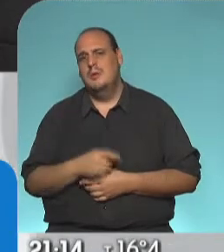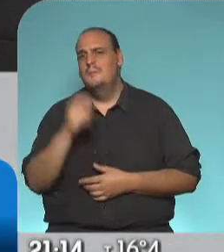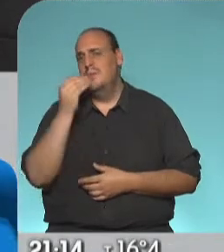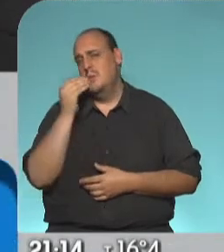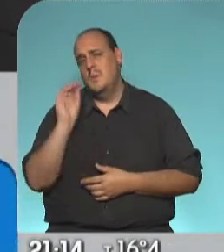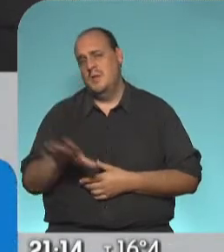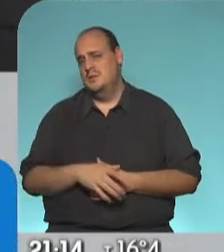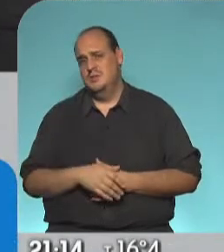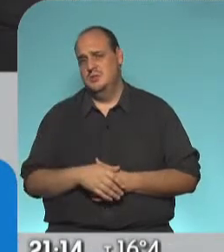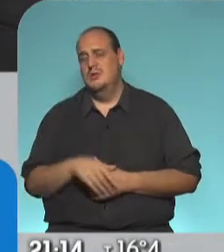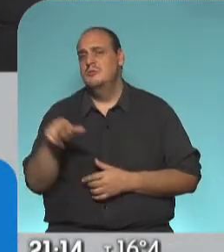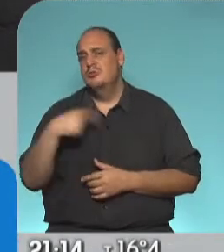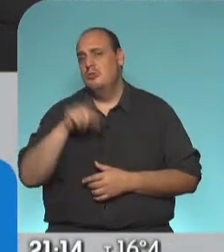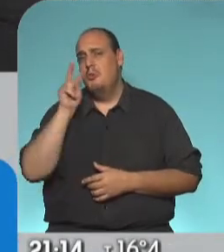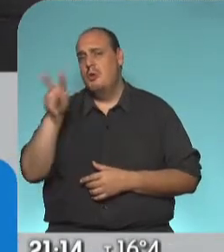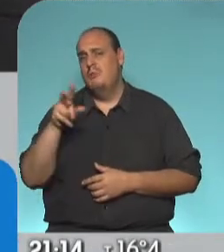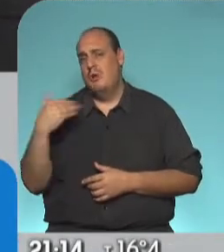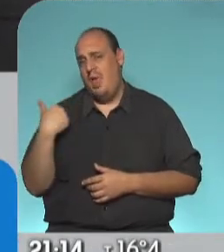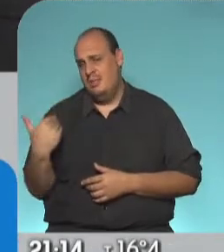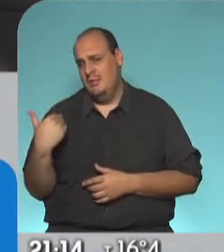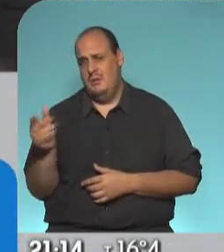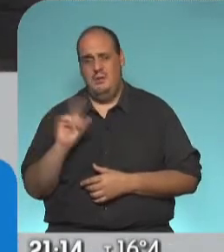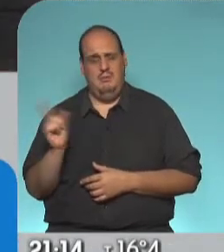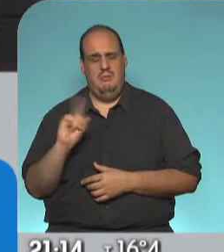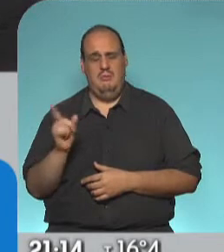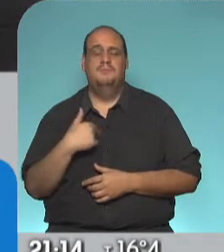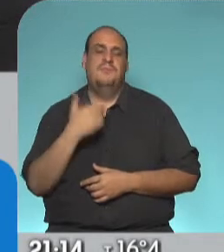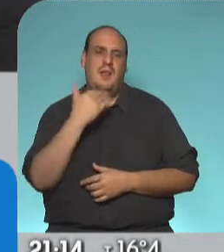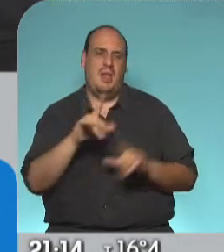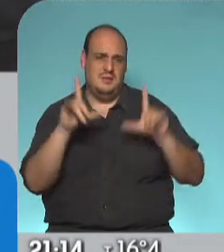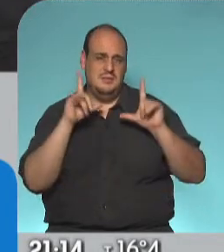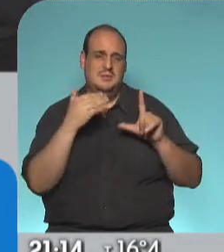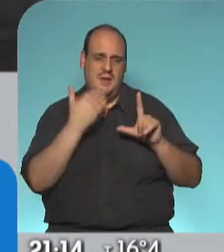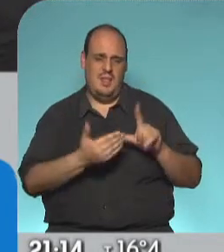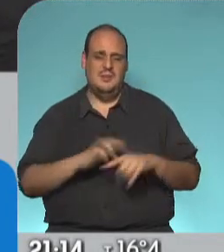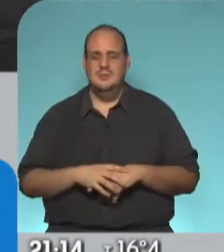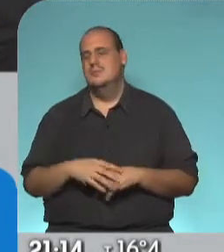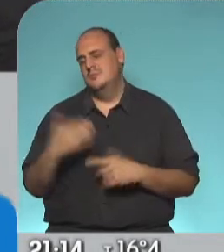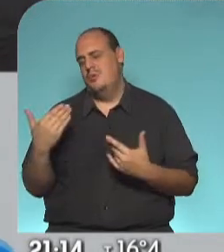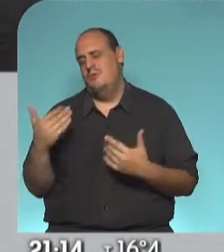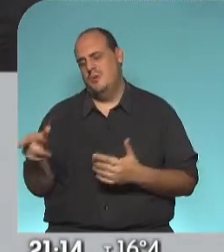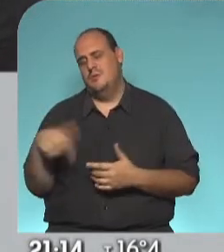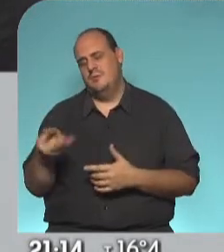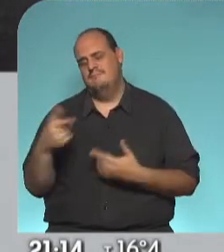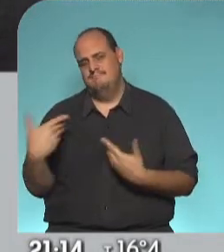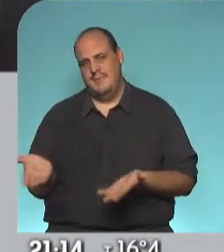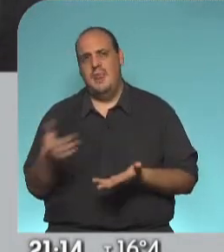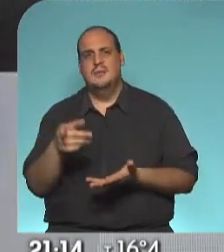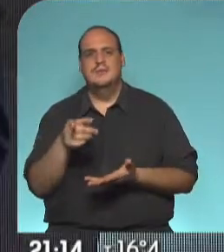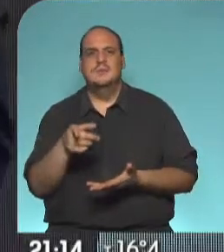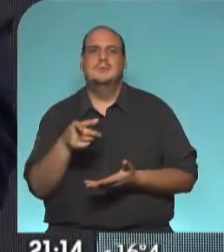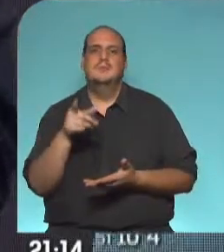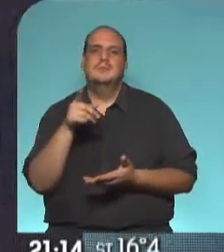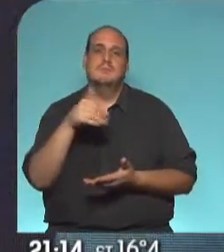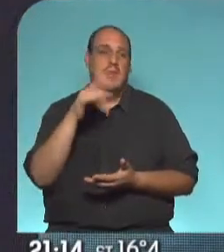no das lástima, al contrario. Muchísimas gracias por darnos el espacio. Por favor, lo merecen. Gracias, Magalí, gracias al abogado